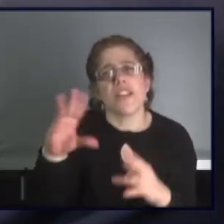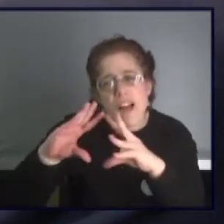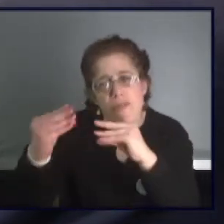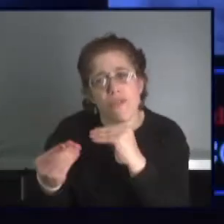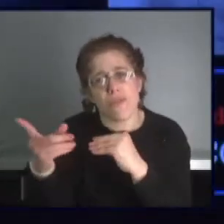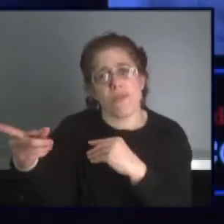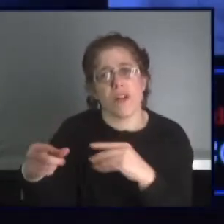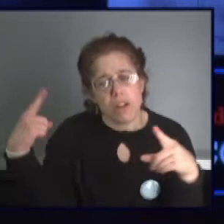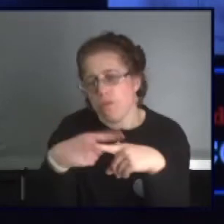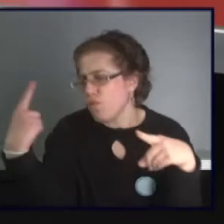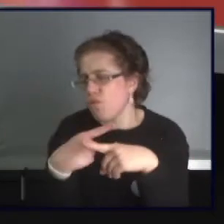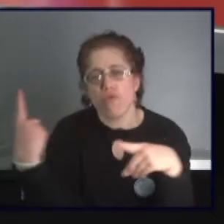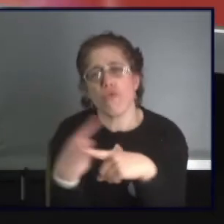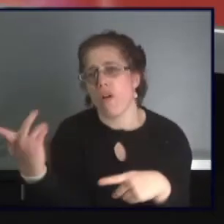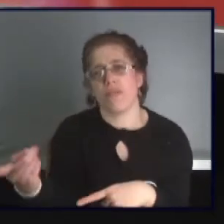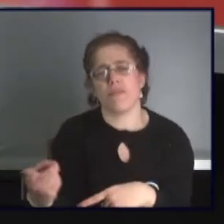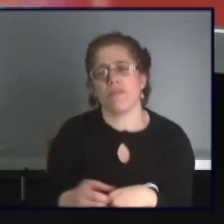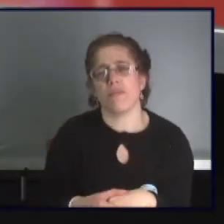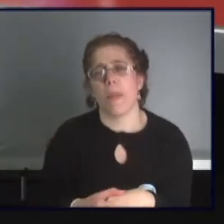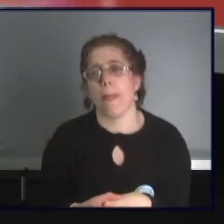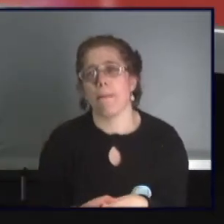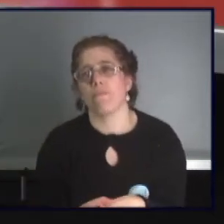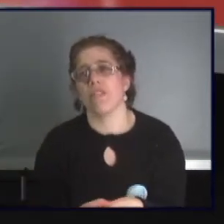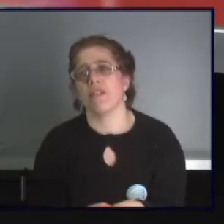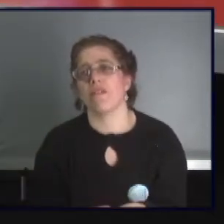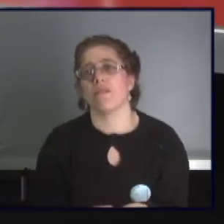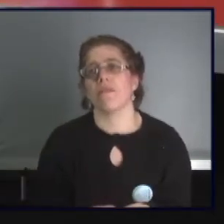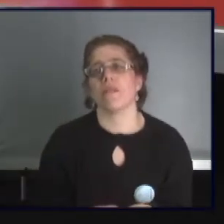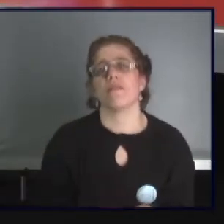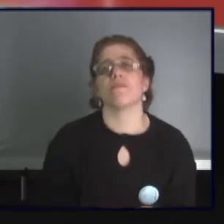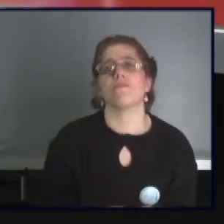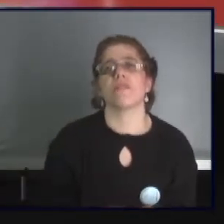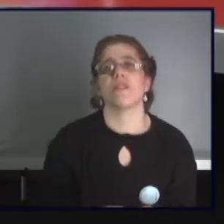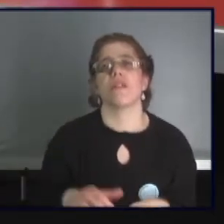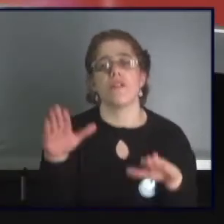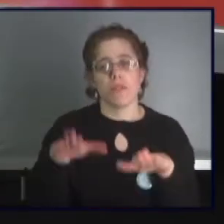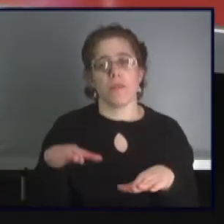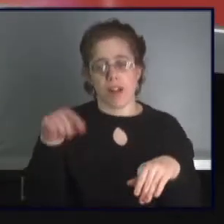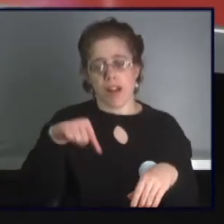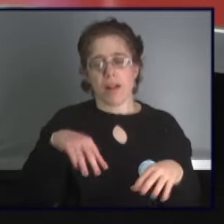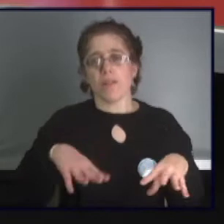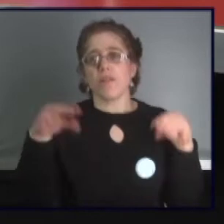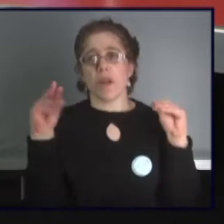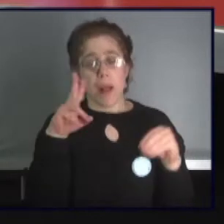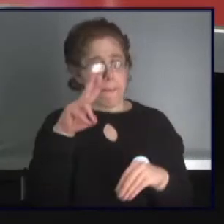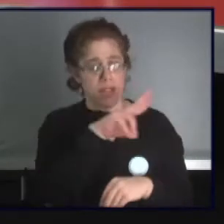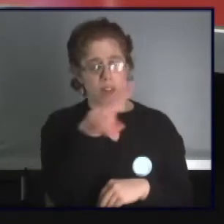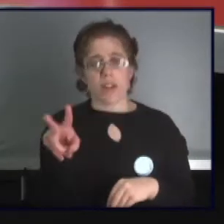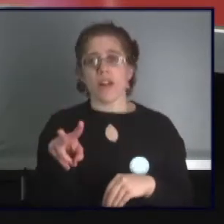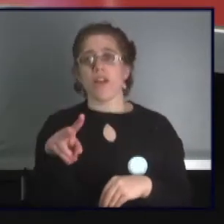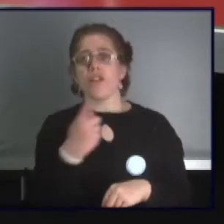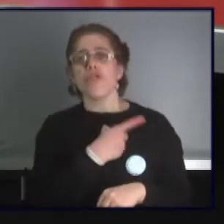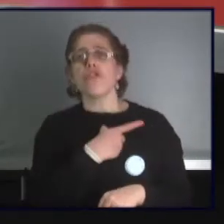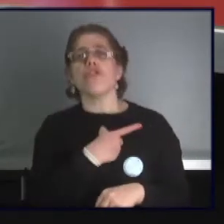que estamos teniendo en este preciso instante bajamos al territorio del norte nos ubicamos en luján cual es la mirada donde